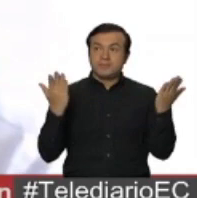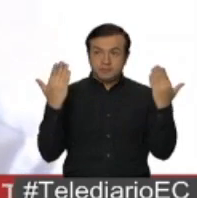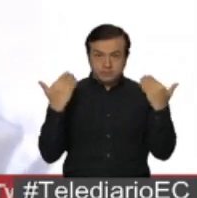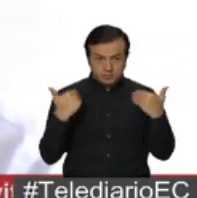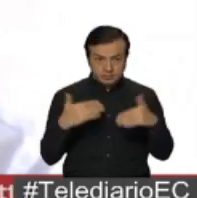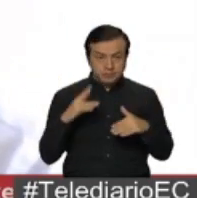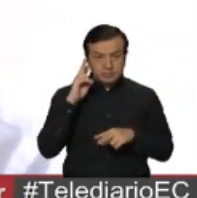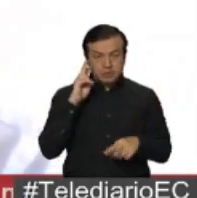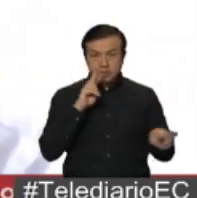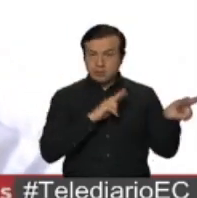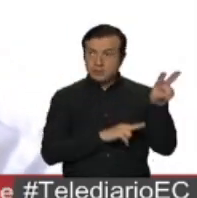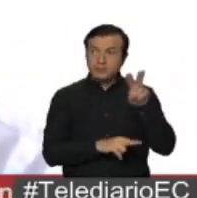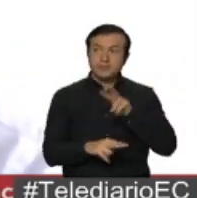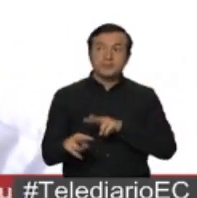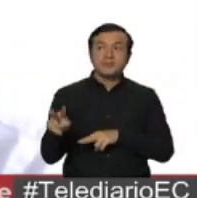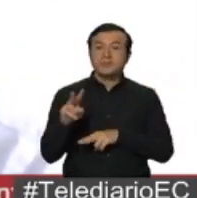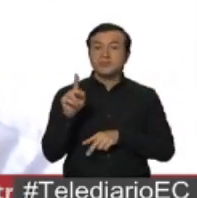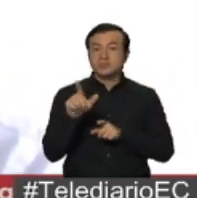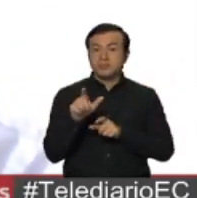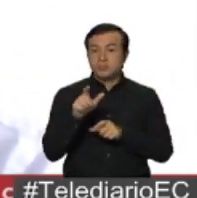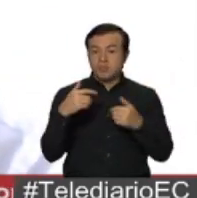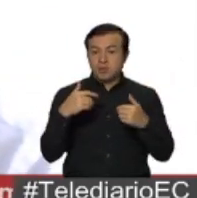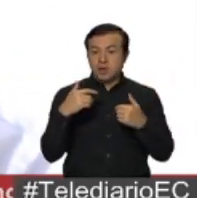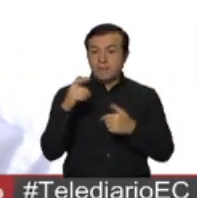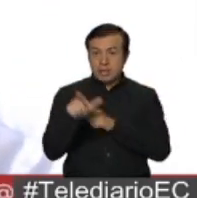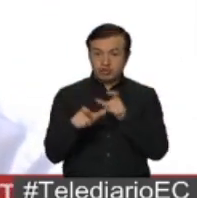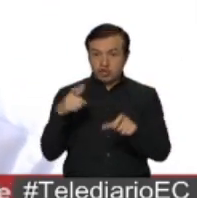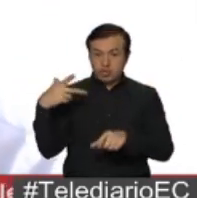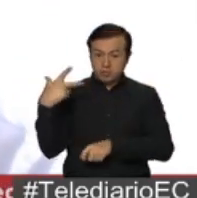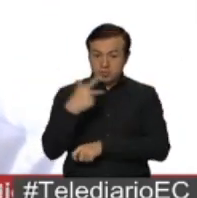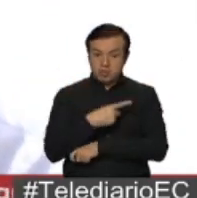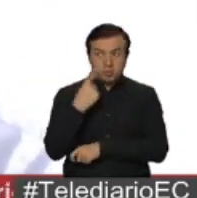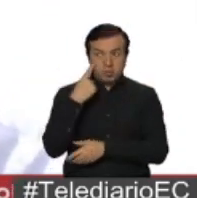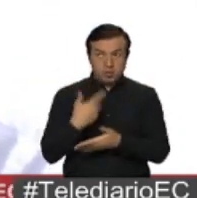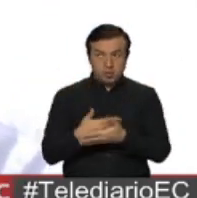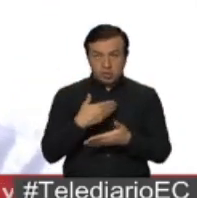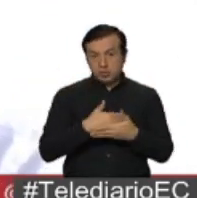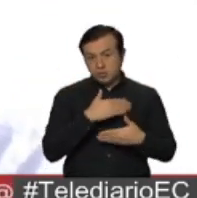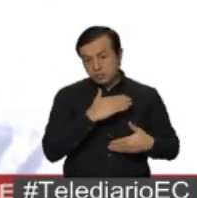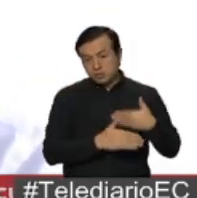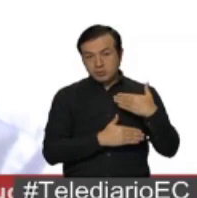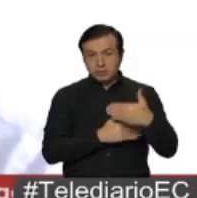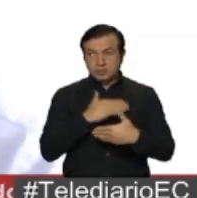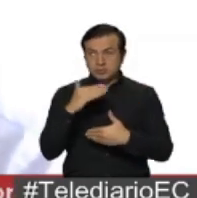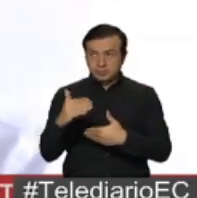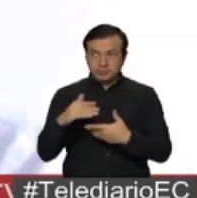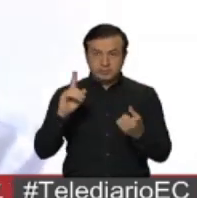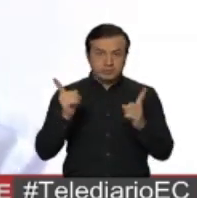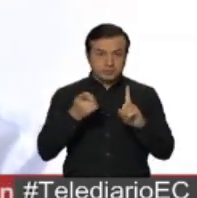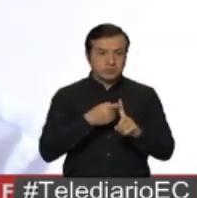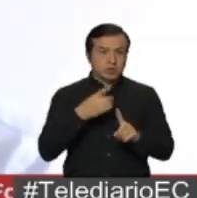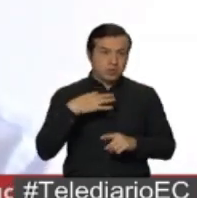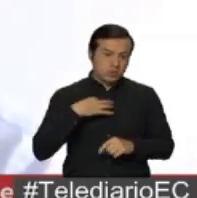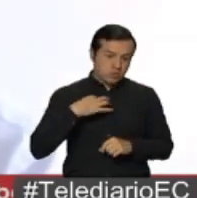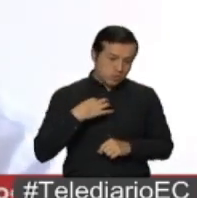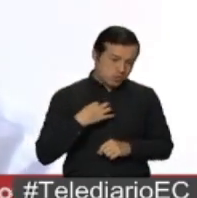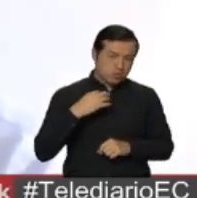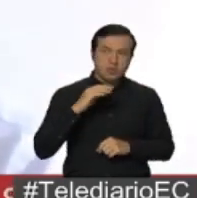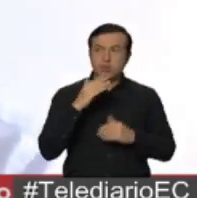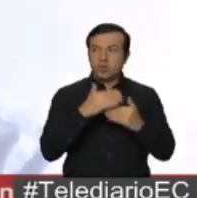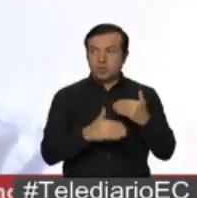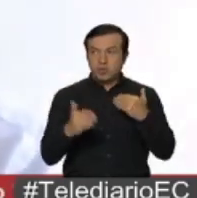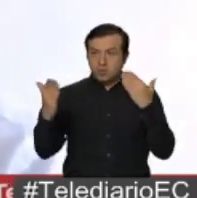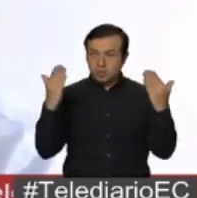empezando las pruebas en seres humanos pero esto tiene que tener fácil sido una base con voluntarios una fase